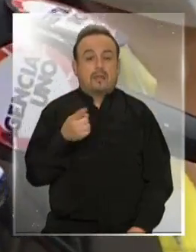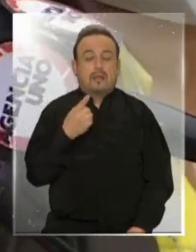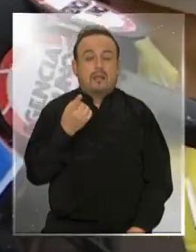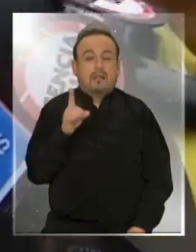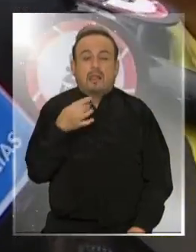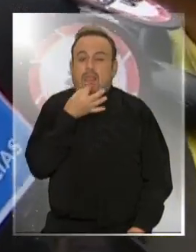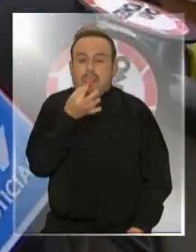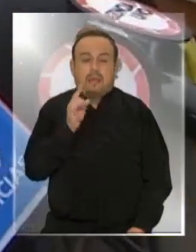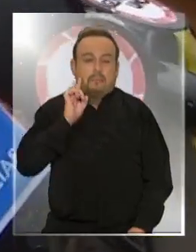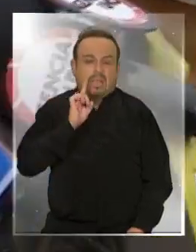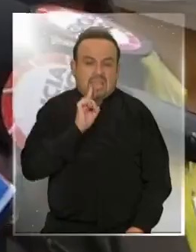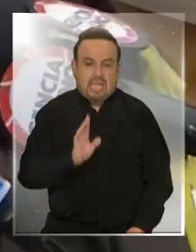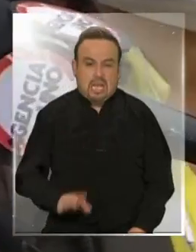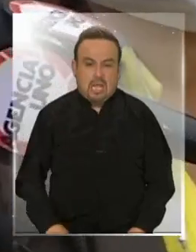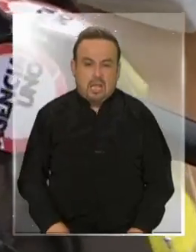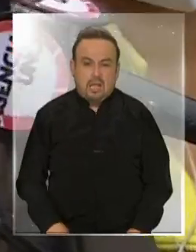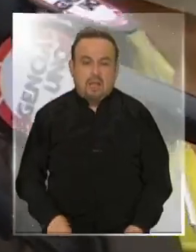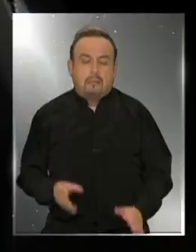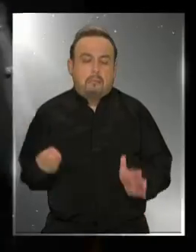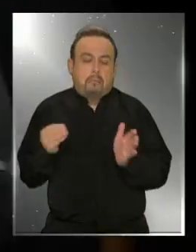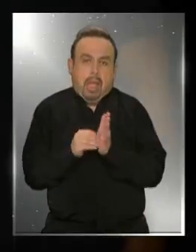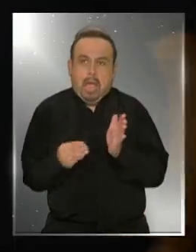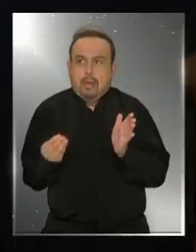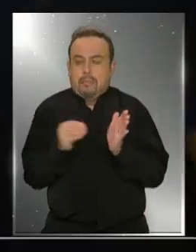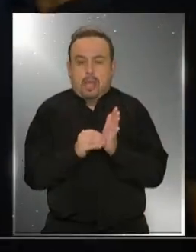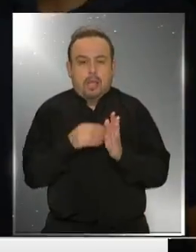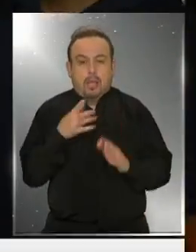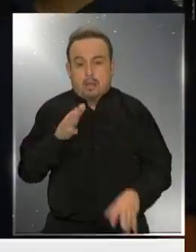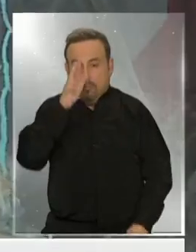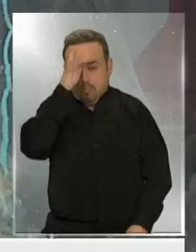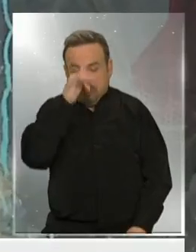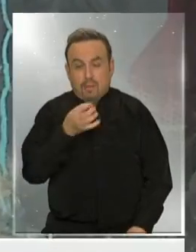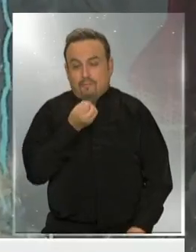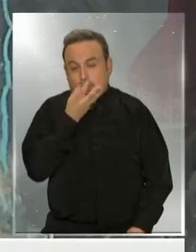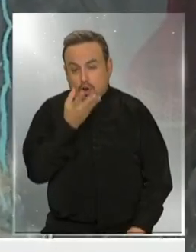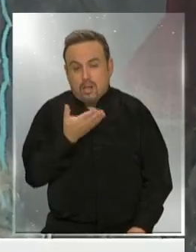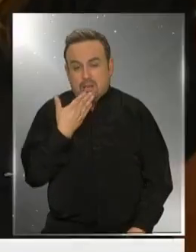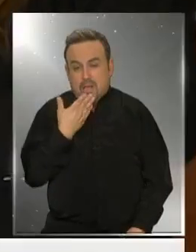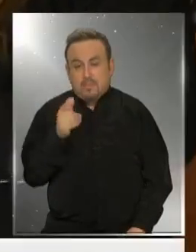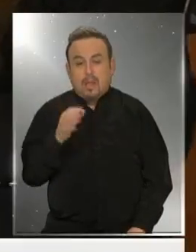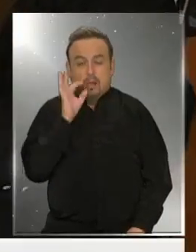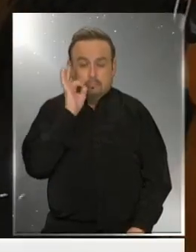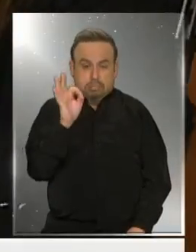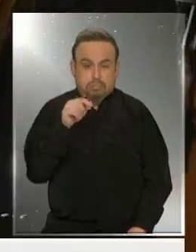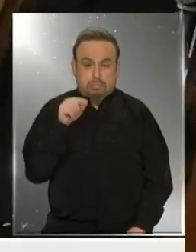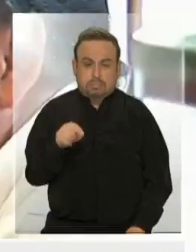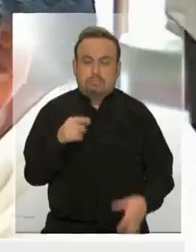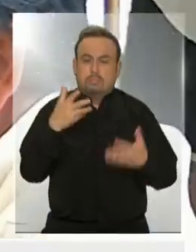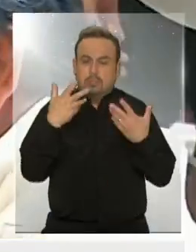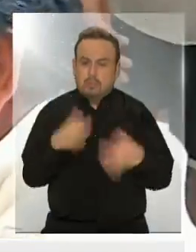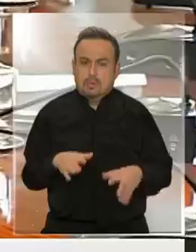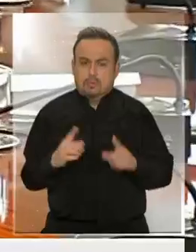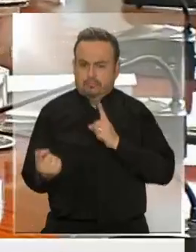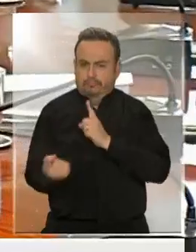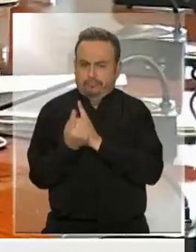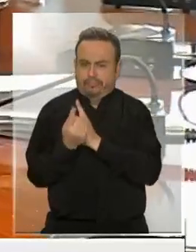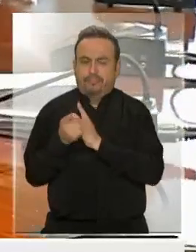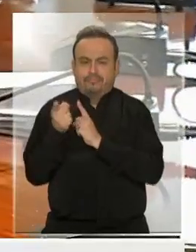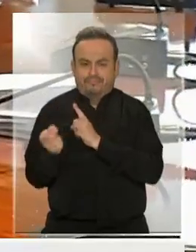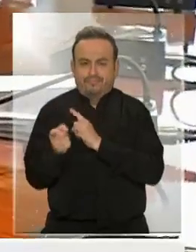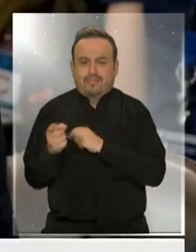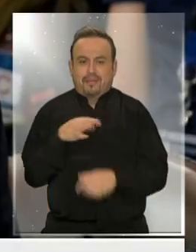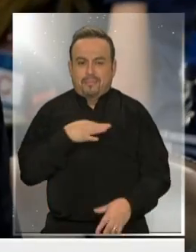es una mentira, una más, yo creo. Puente Alto, La Florida, incluso Las Condes, ha tenido su encontrón con